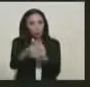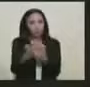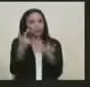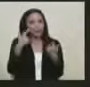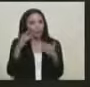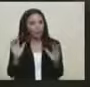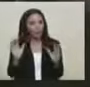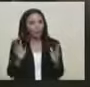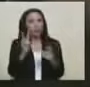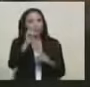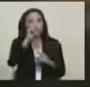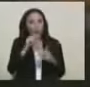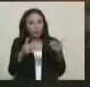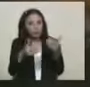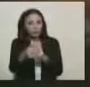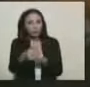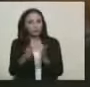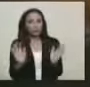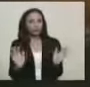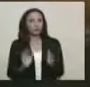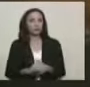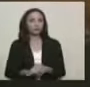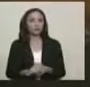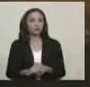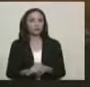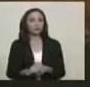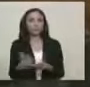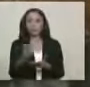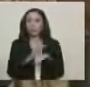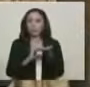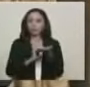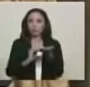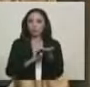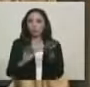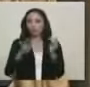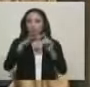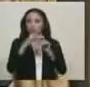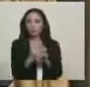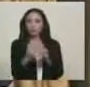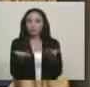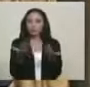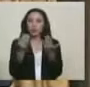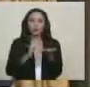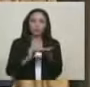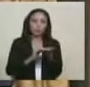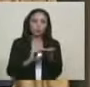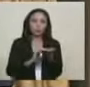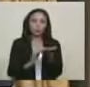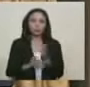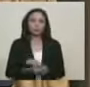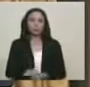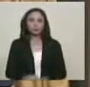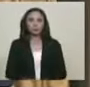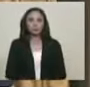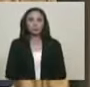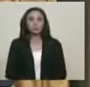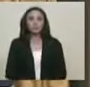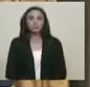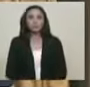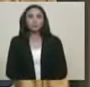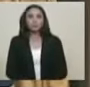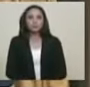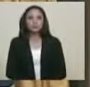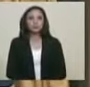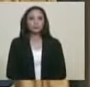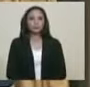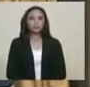a más tardar, bueno, hayamos resuelto la deformidad que se creó